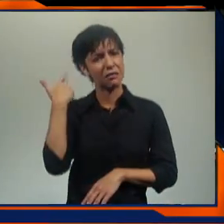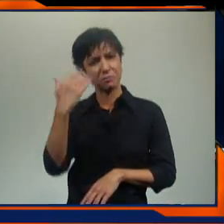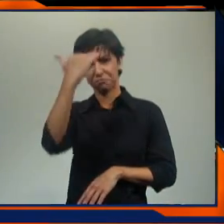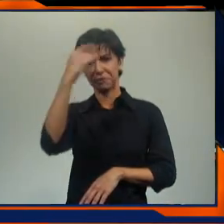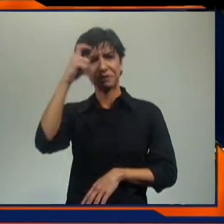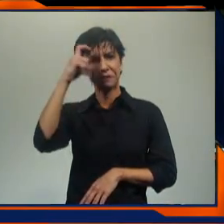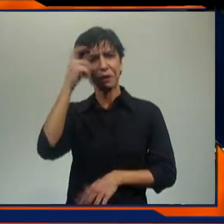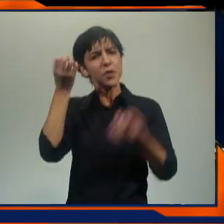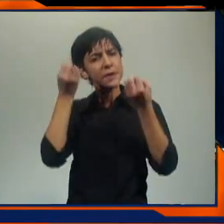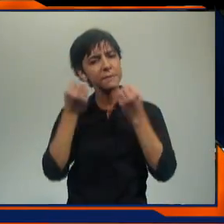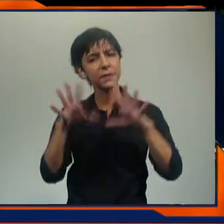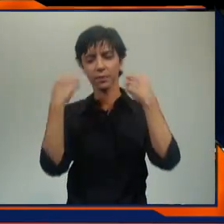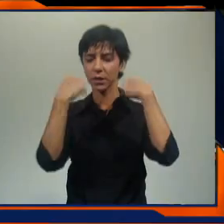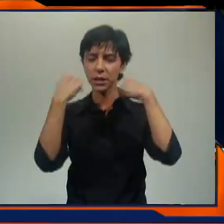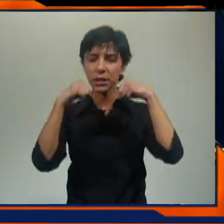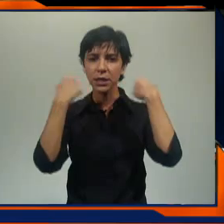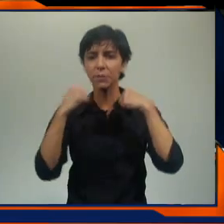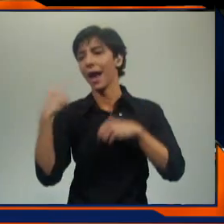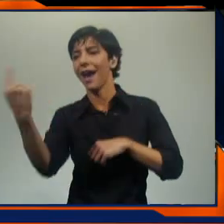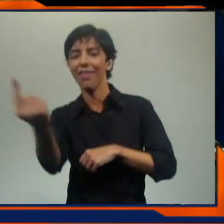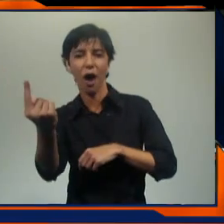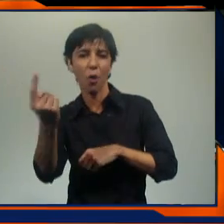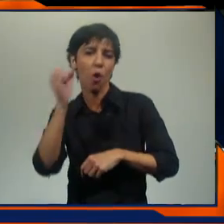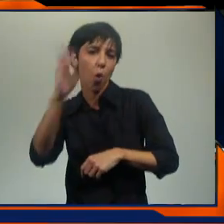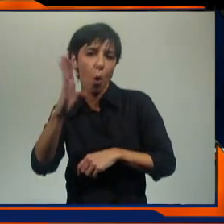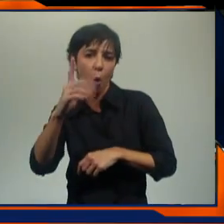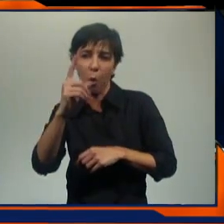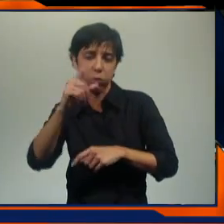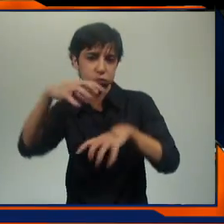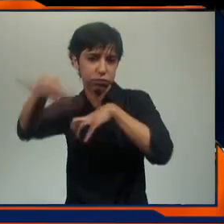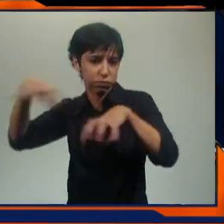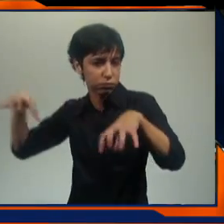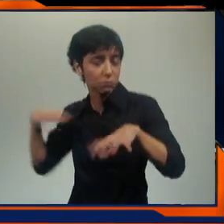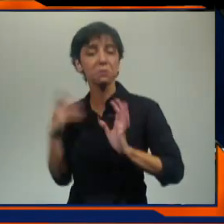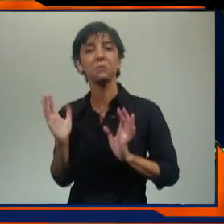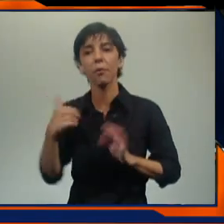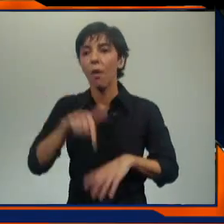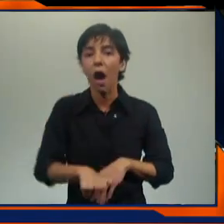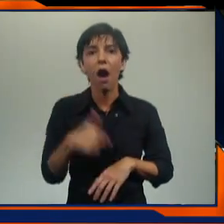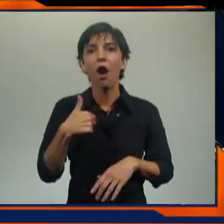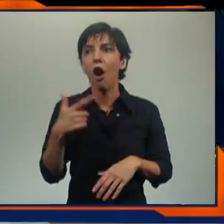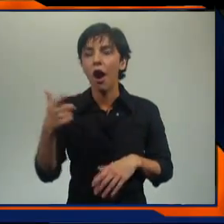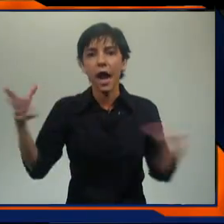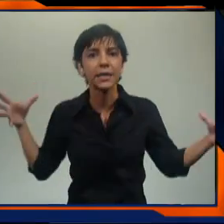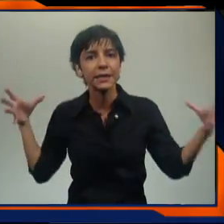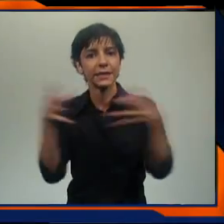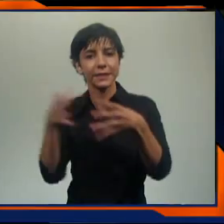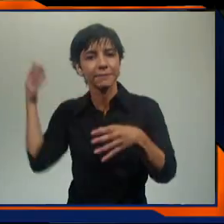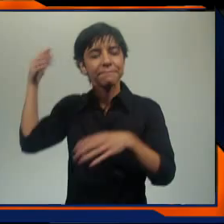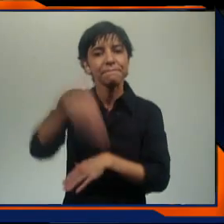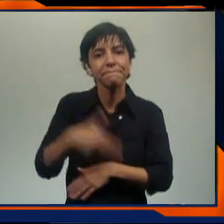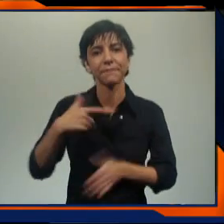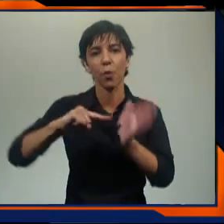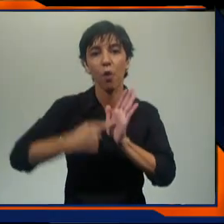aproximadamente a entrenar cada uno en su club. Y ahora bueno, esta es mi primera concentración en Buenos Aires. Yo soy de la provincia de